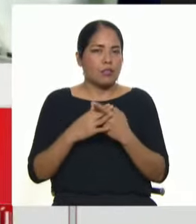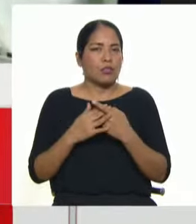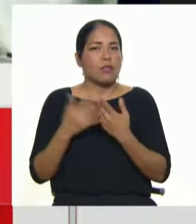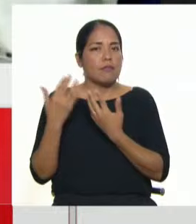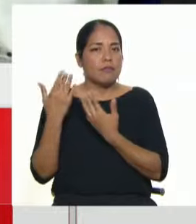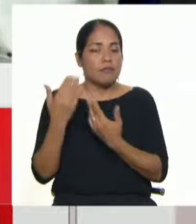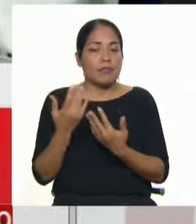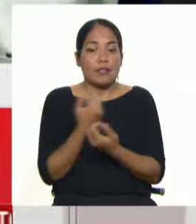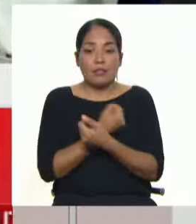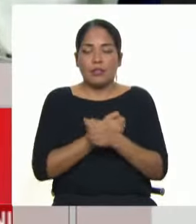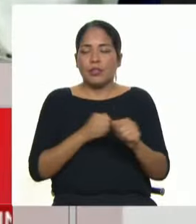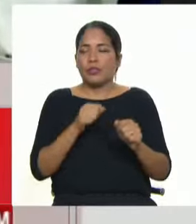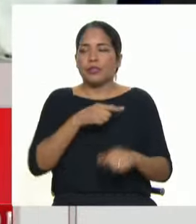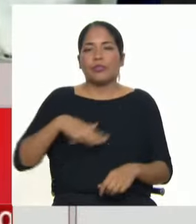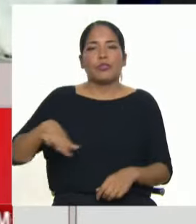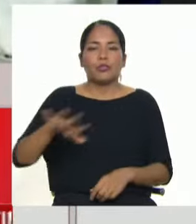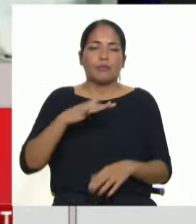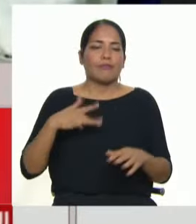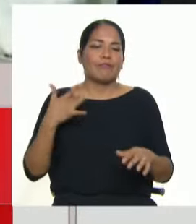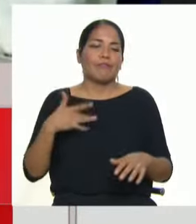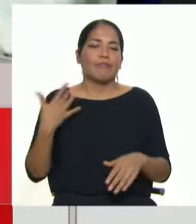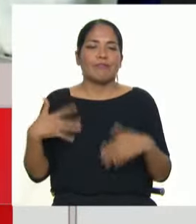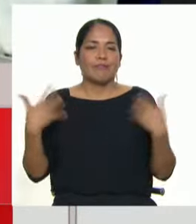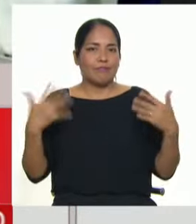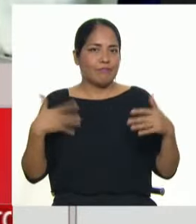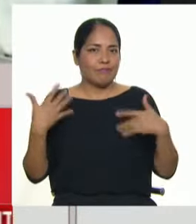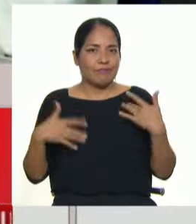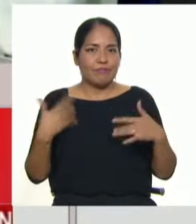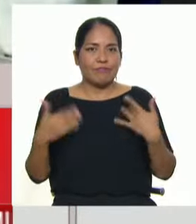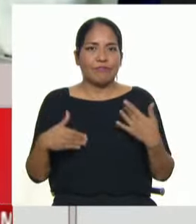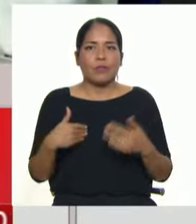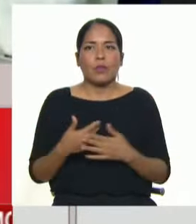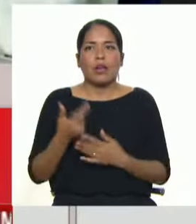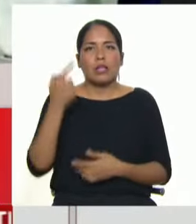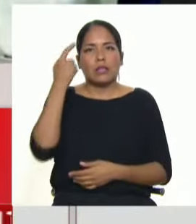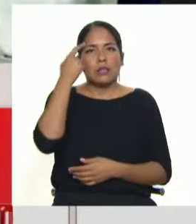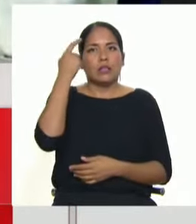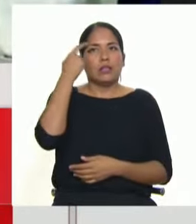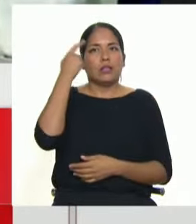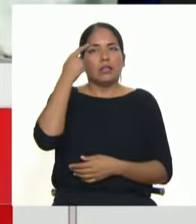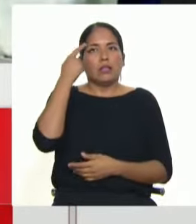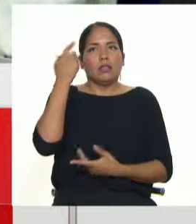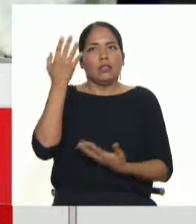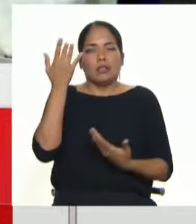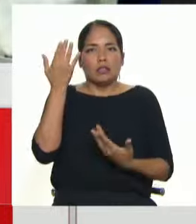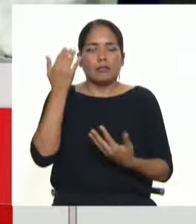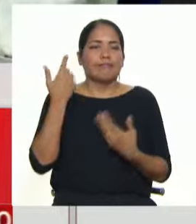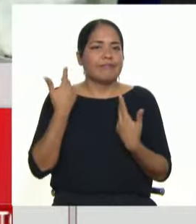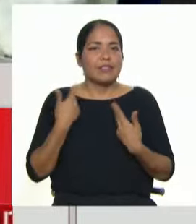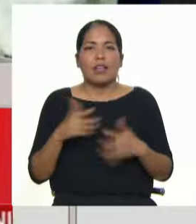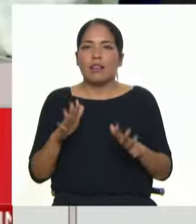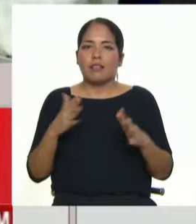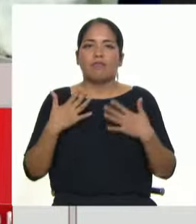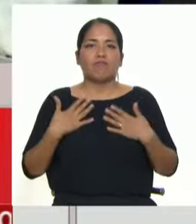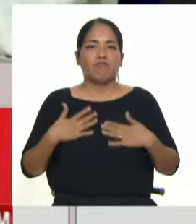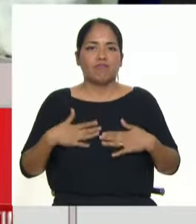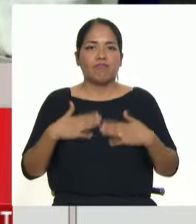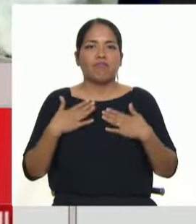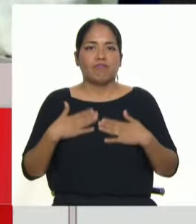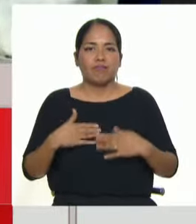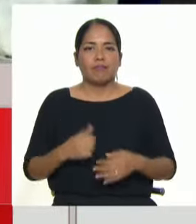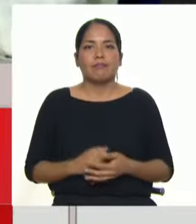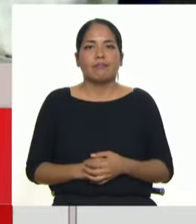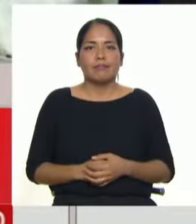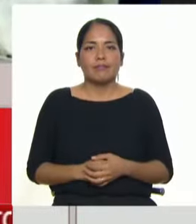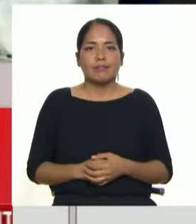lo han rescatado, es una gran alegría, es una conformidad, es deshacerse de una pesadilla que hemos estado viviendo aquí en San Pedro de Coris,